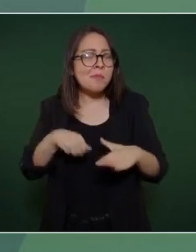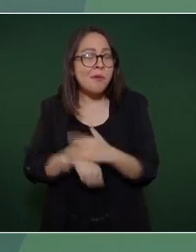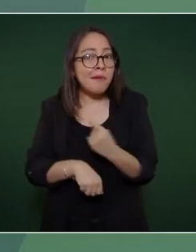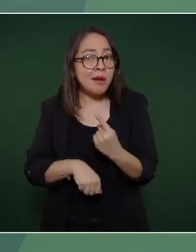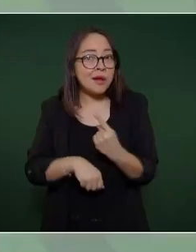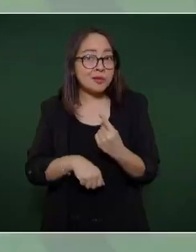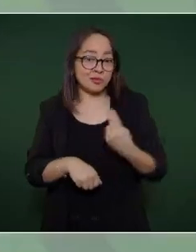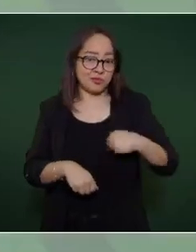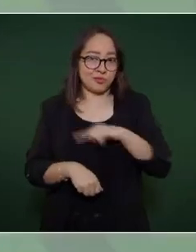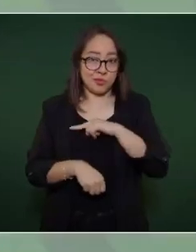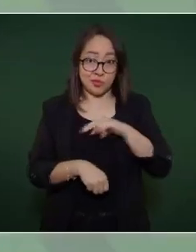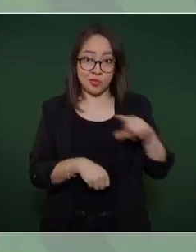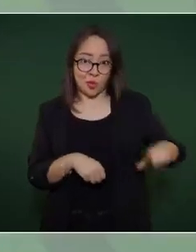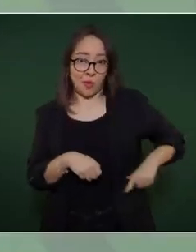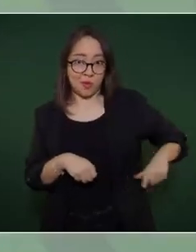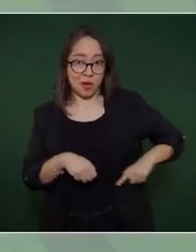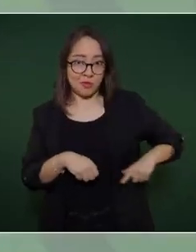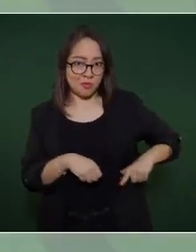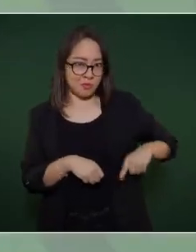cero corrupción,